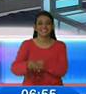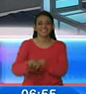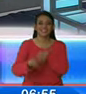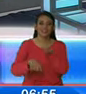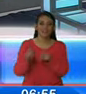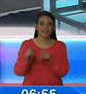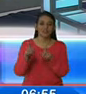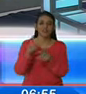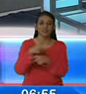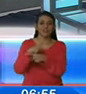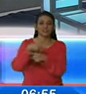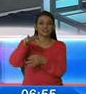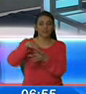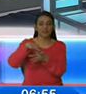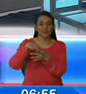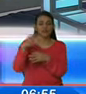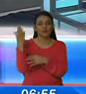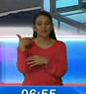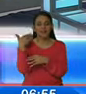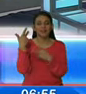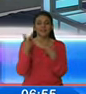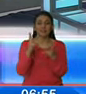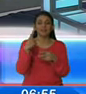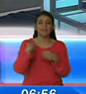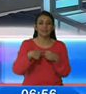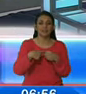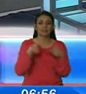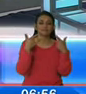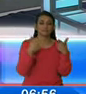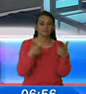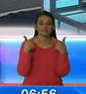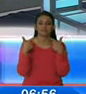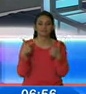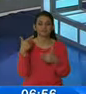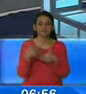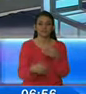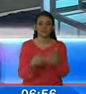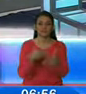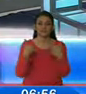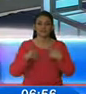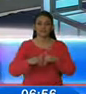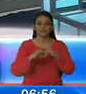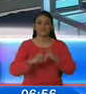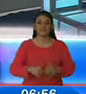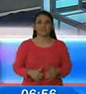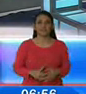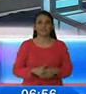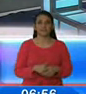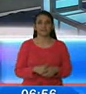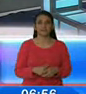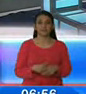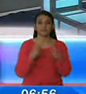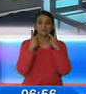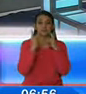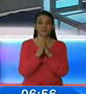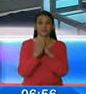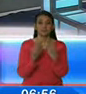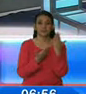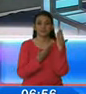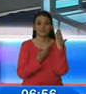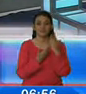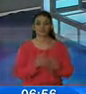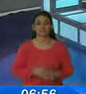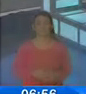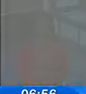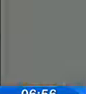estuvieron en el CNE de Guayaquil, de Quito, y se mantienen vigilantes de este proceso. Justamente, miremos lo que titula Diario El Comercio